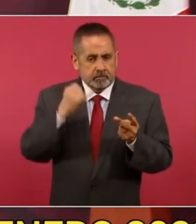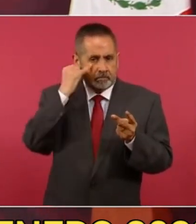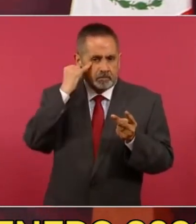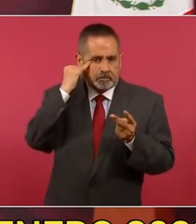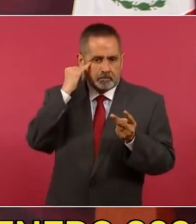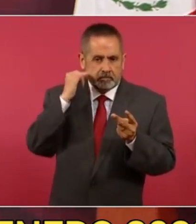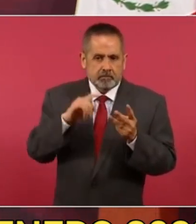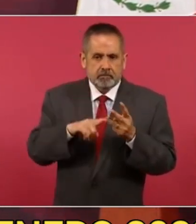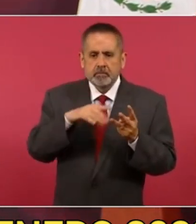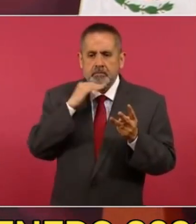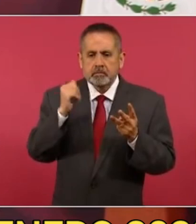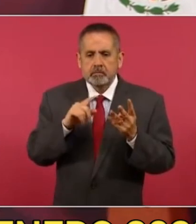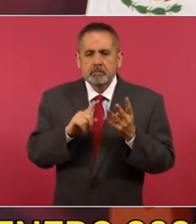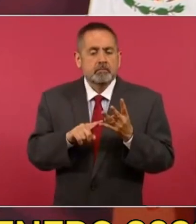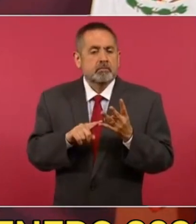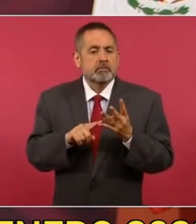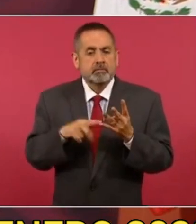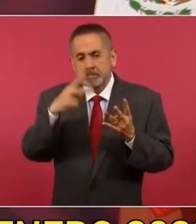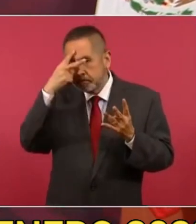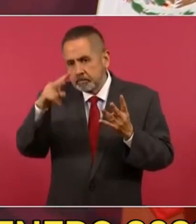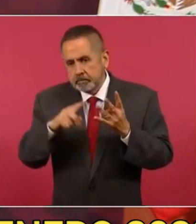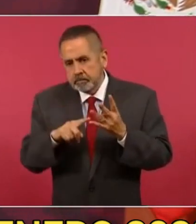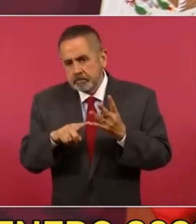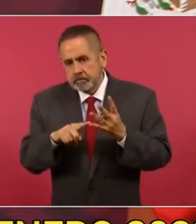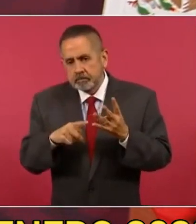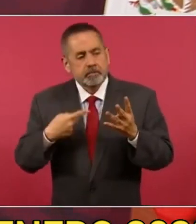Japón, Alemania y México.